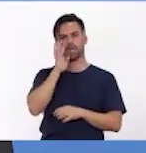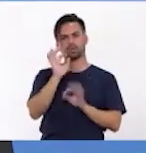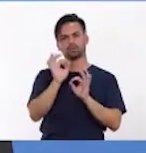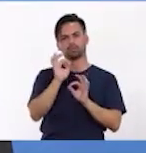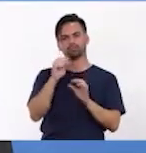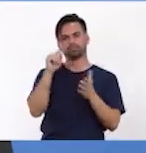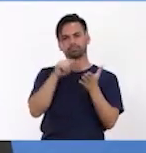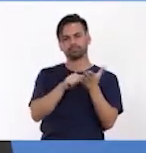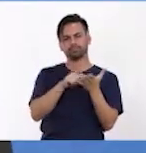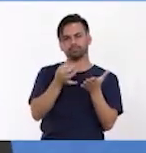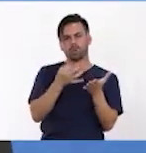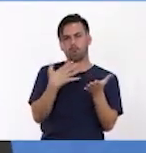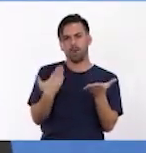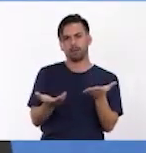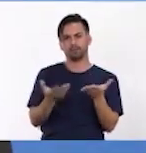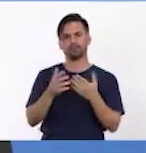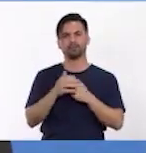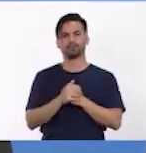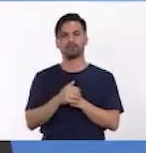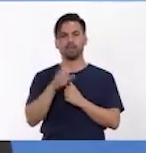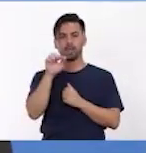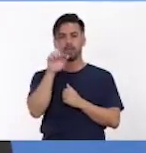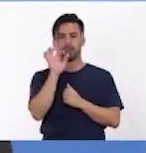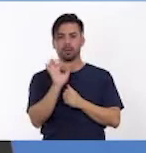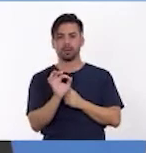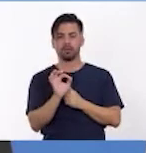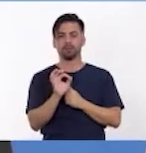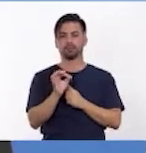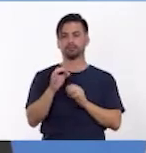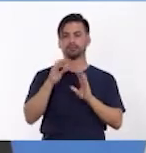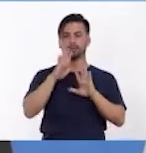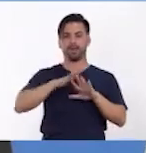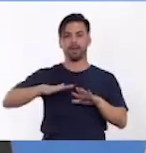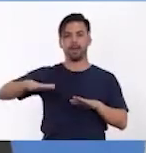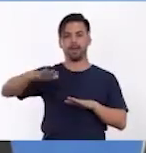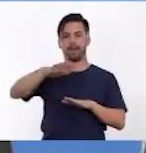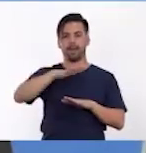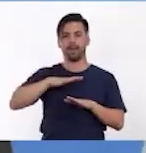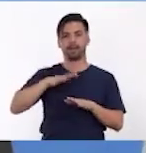protegida. Bien, que esa categoría de área protegida, además,